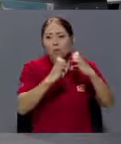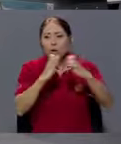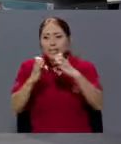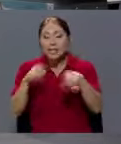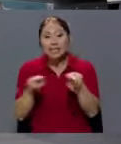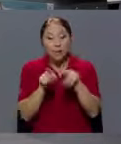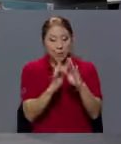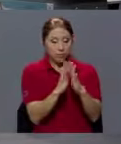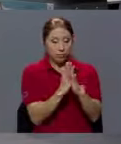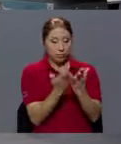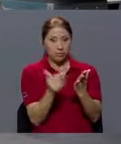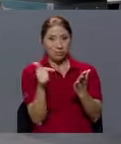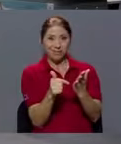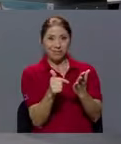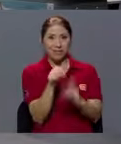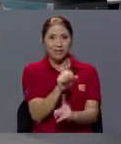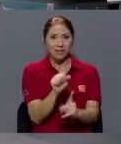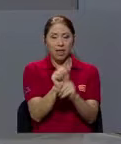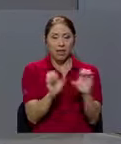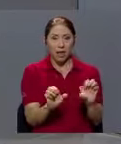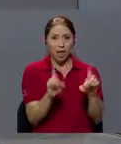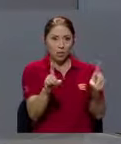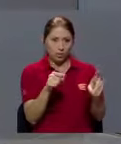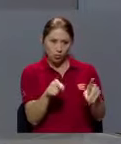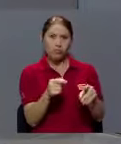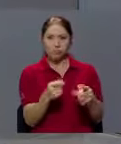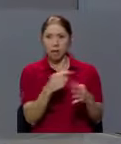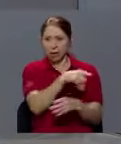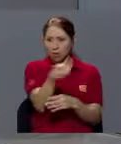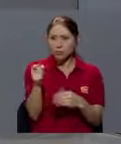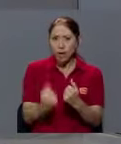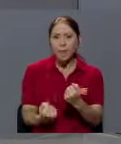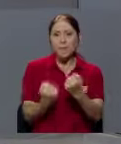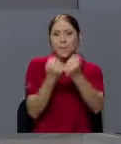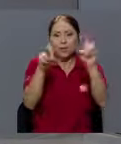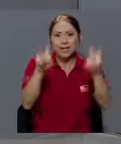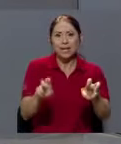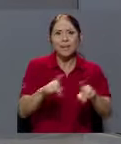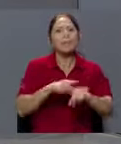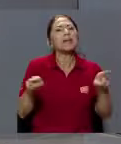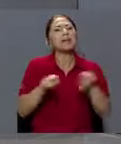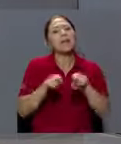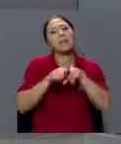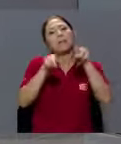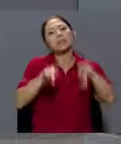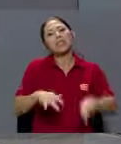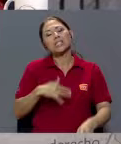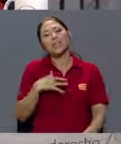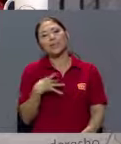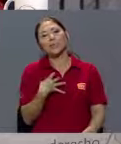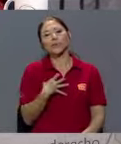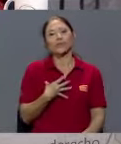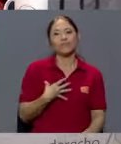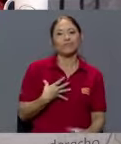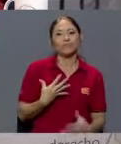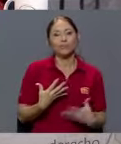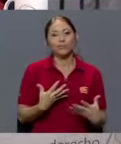estado de la educación, pero sin embargo también hay cierto descontento, entonces